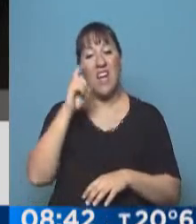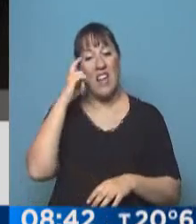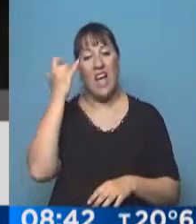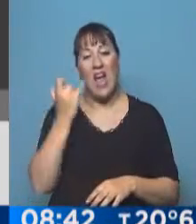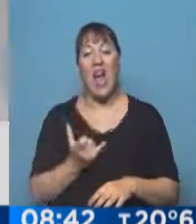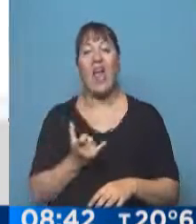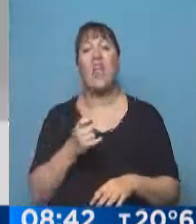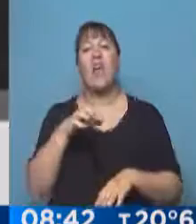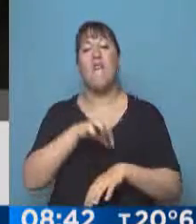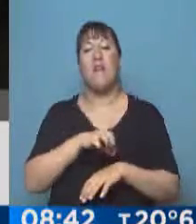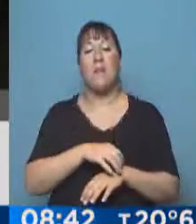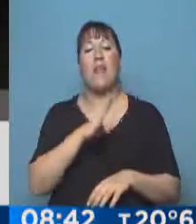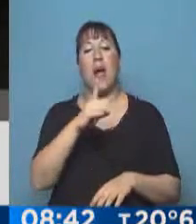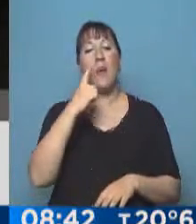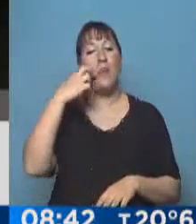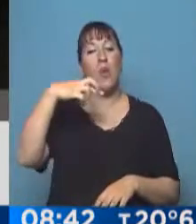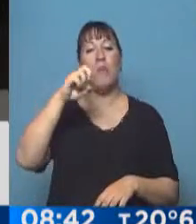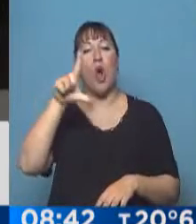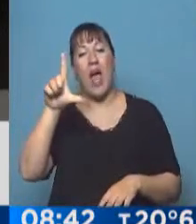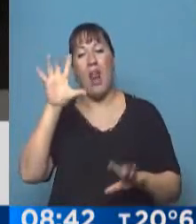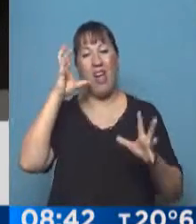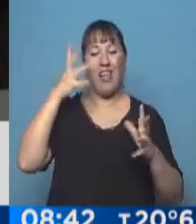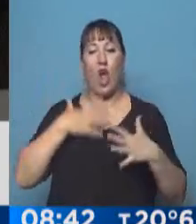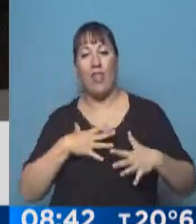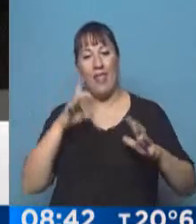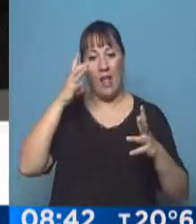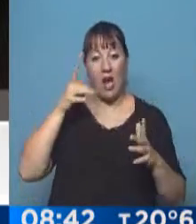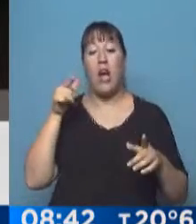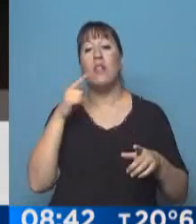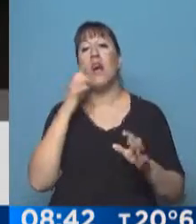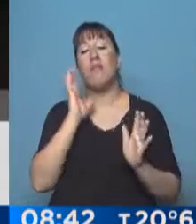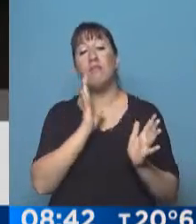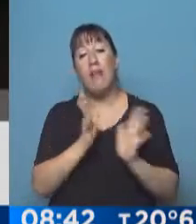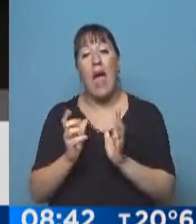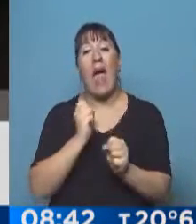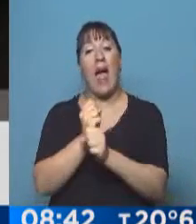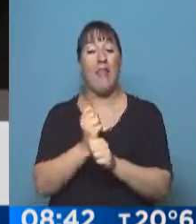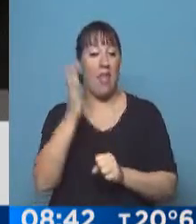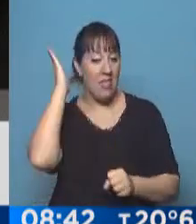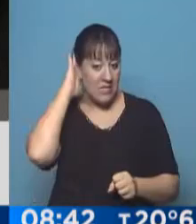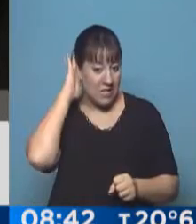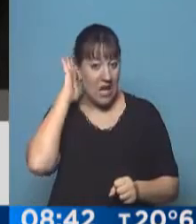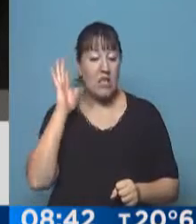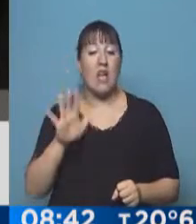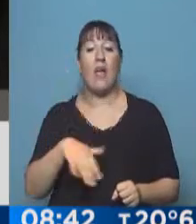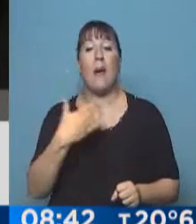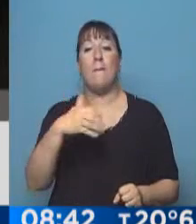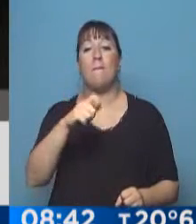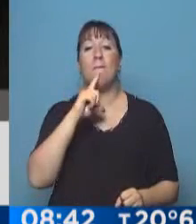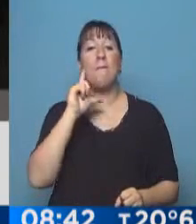trastornos bipolares. Tuve la suerte que el Tobá lo atendió hasta los 16.